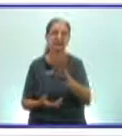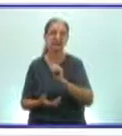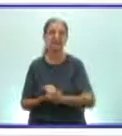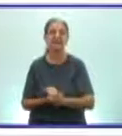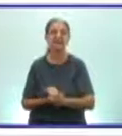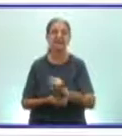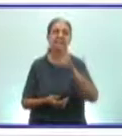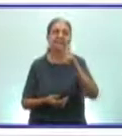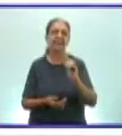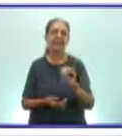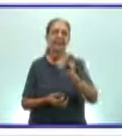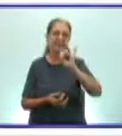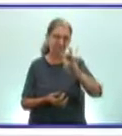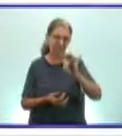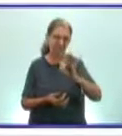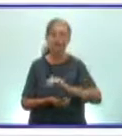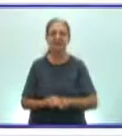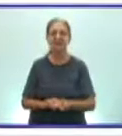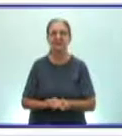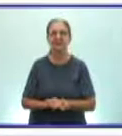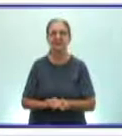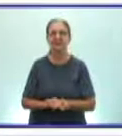el 20 7 veces,